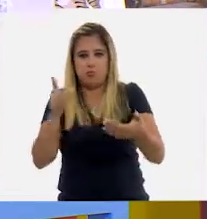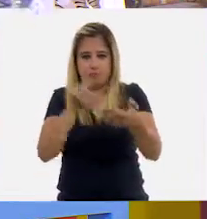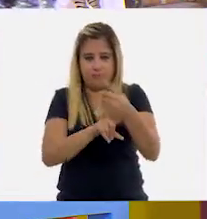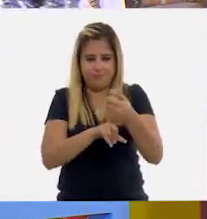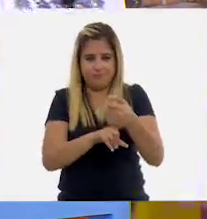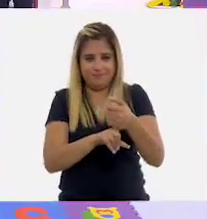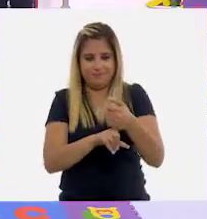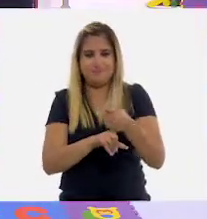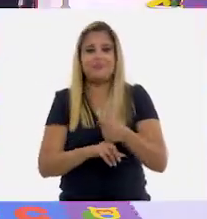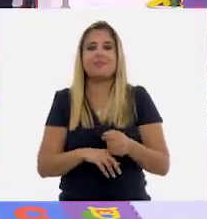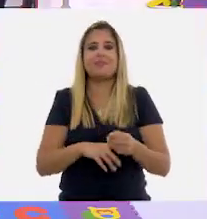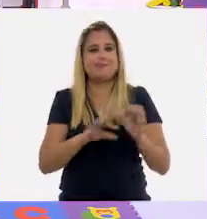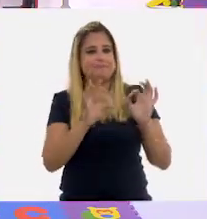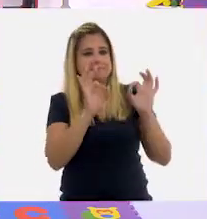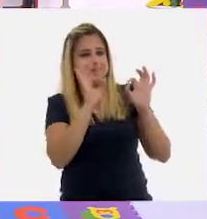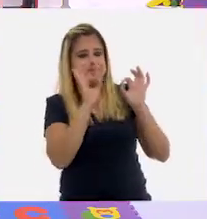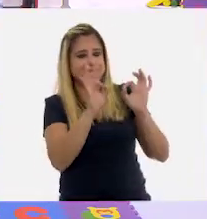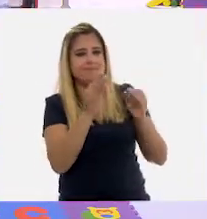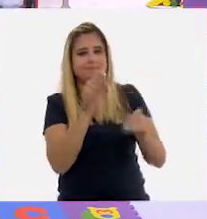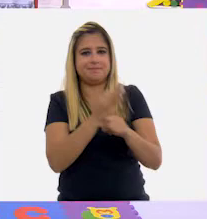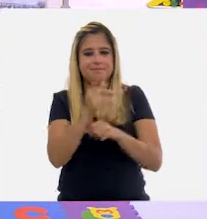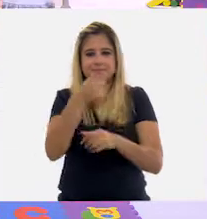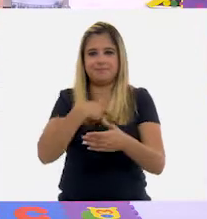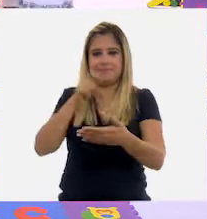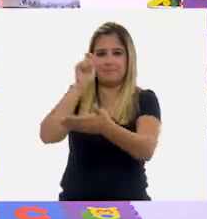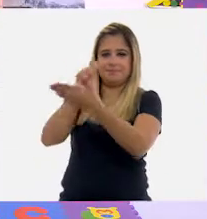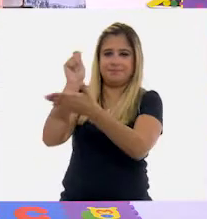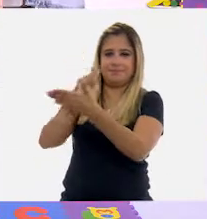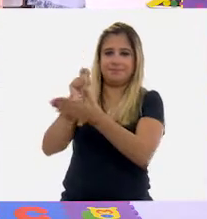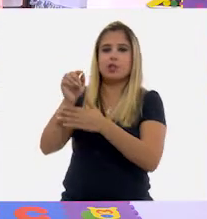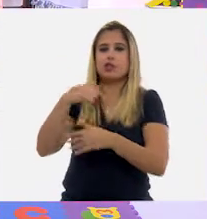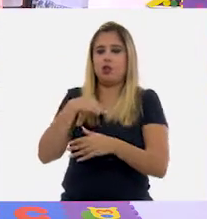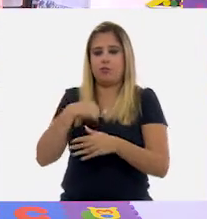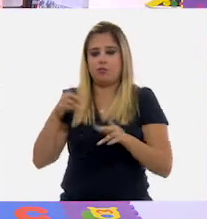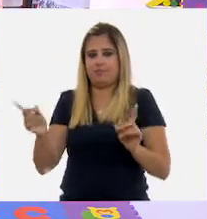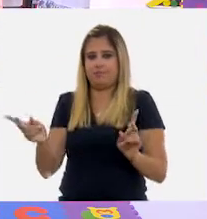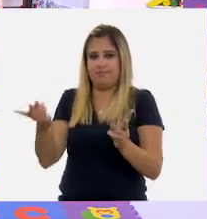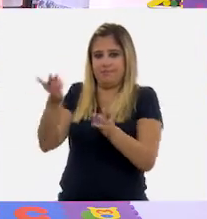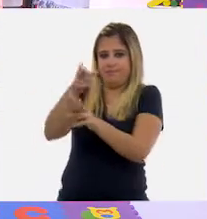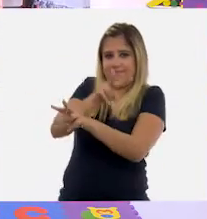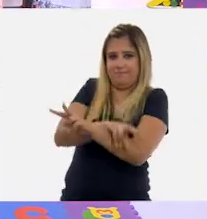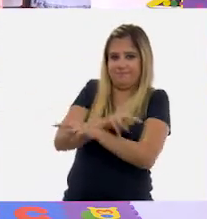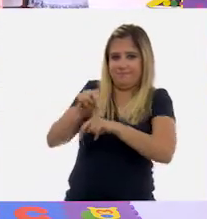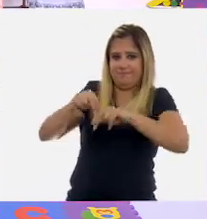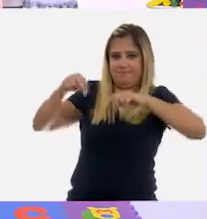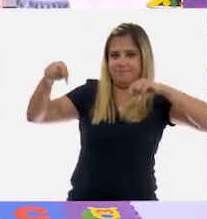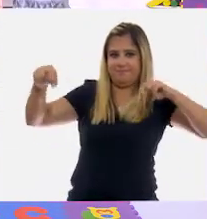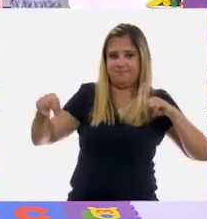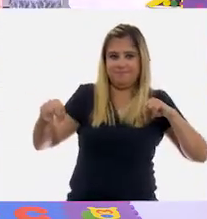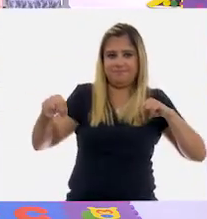¿Sí? Perfecto. Bueno, vamos a escribir. Yo me voy a pasar de este lado, maestra.